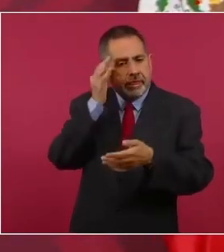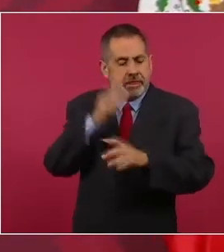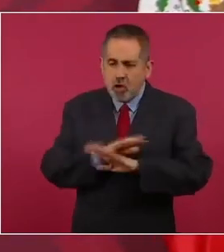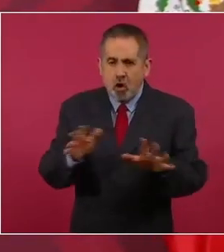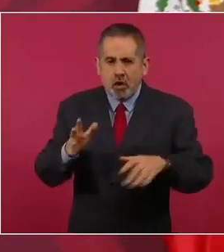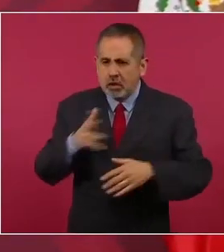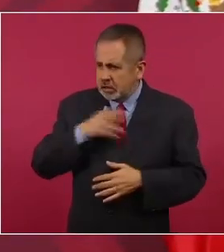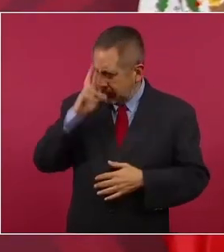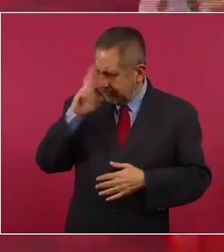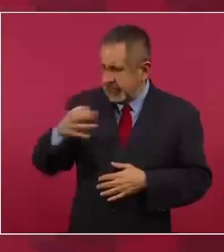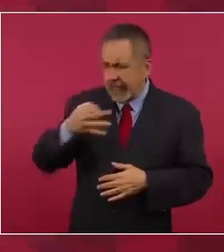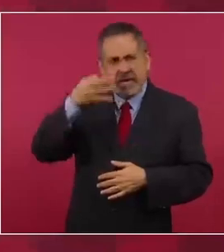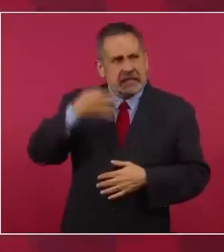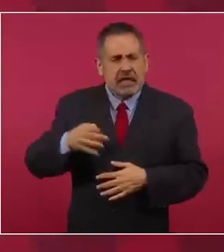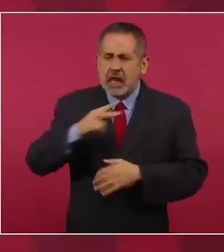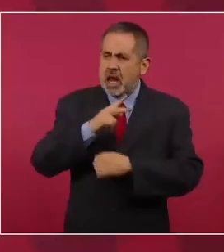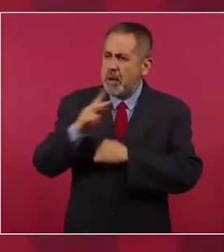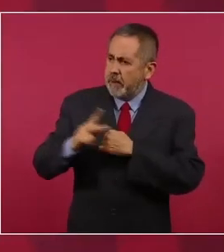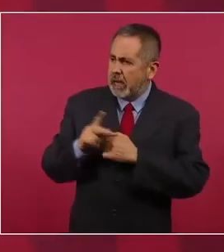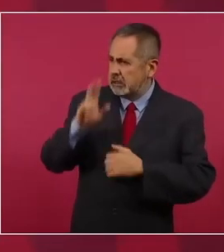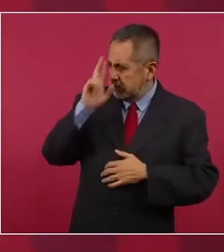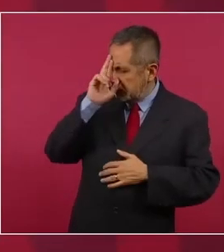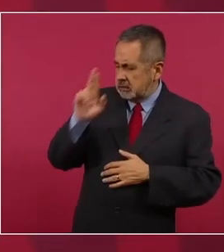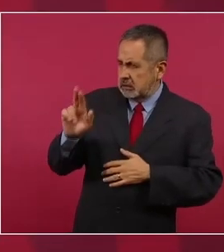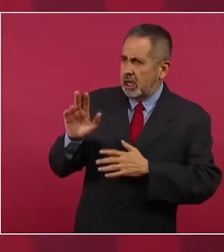que respeten la dignidad